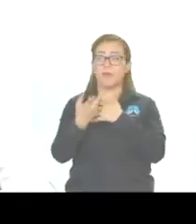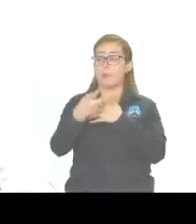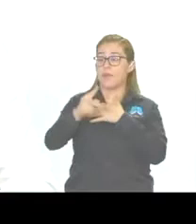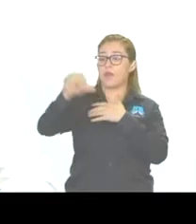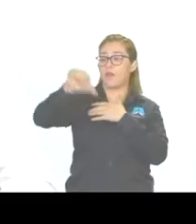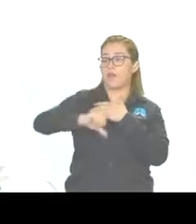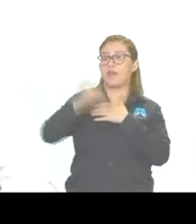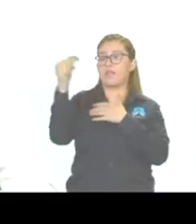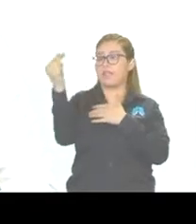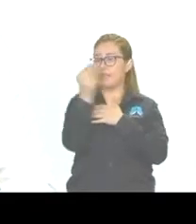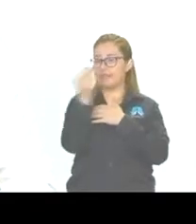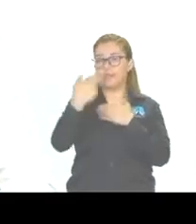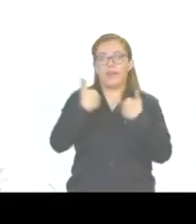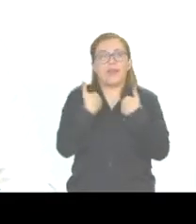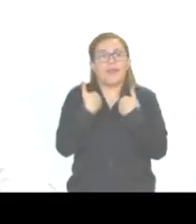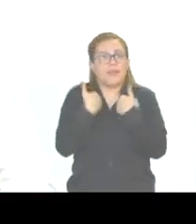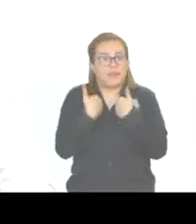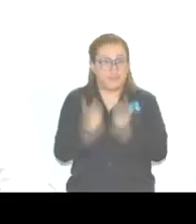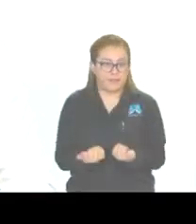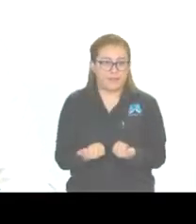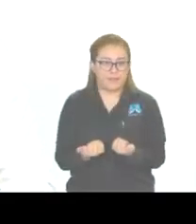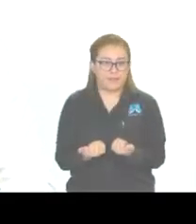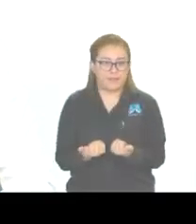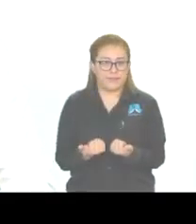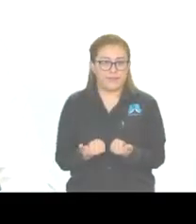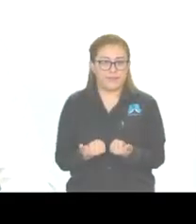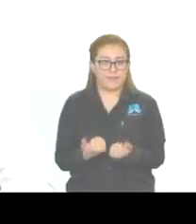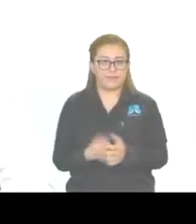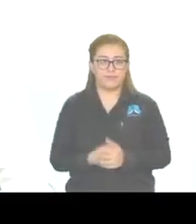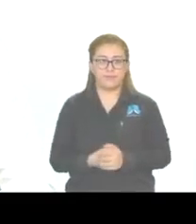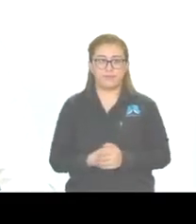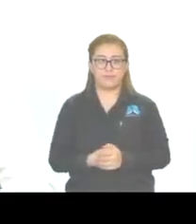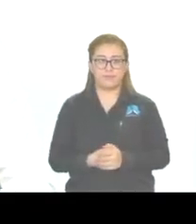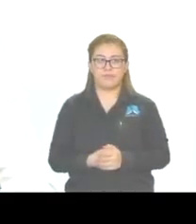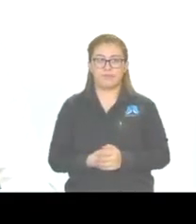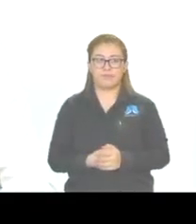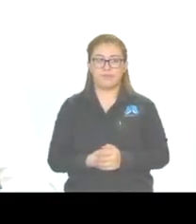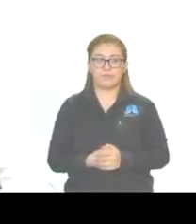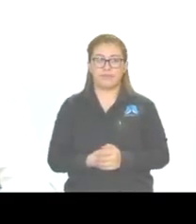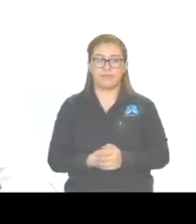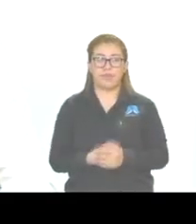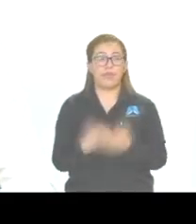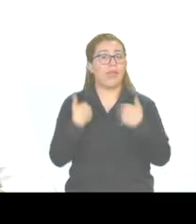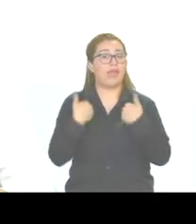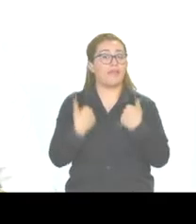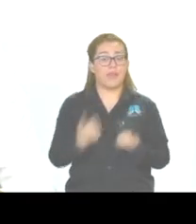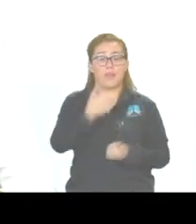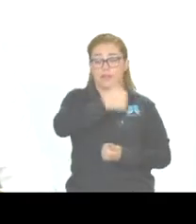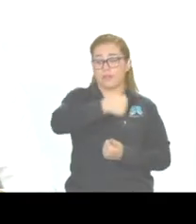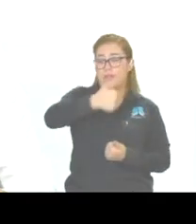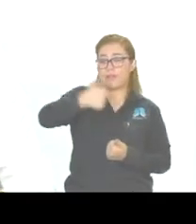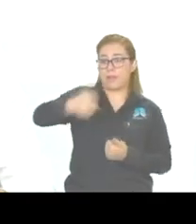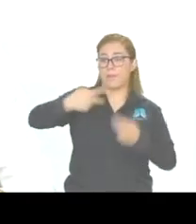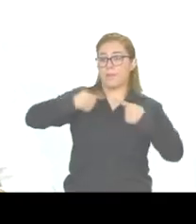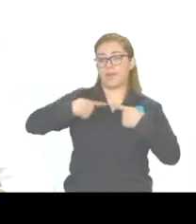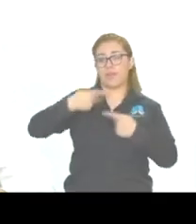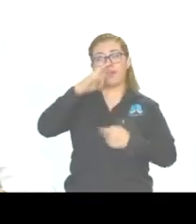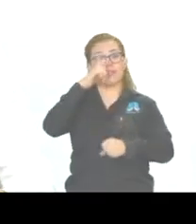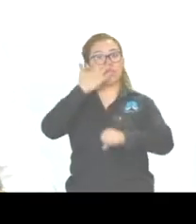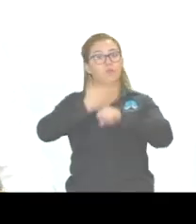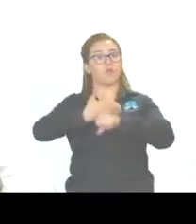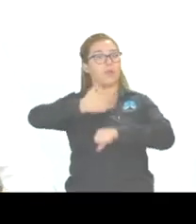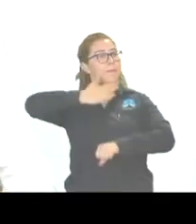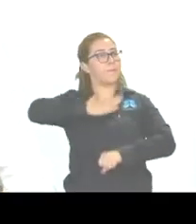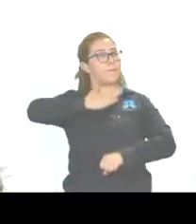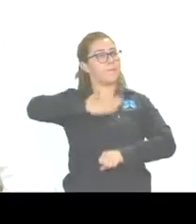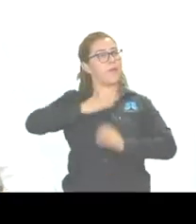será necesario que entendamos que cada persona va a ser responsable del autocuidado de su